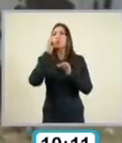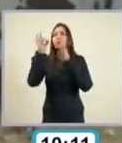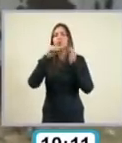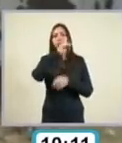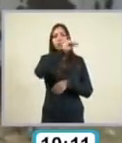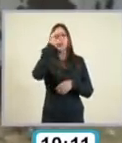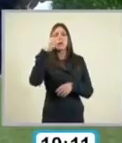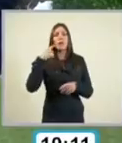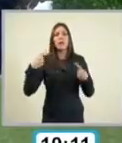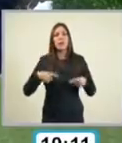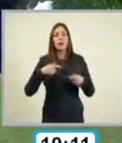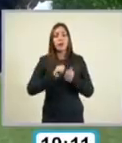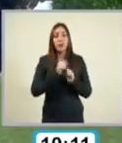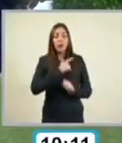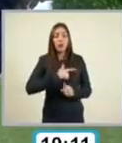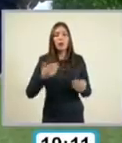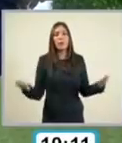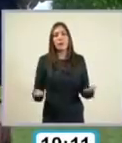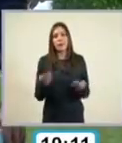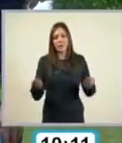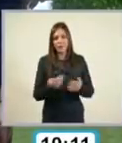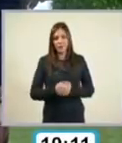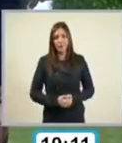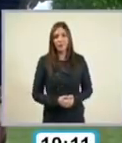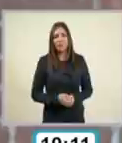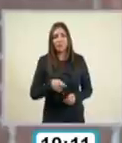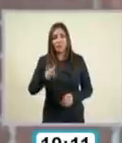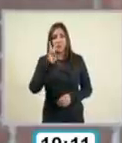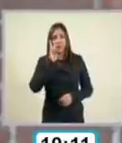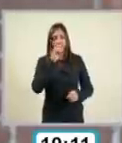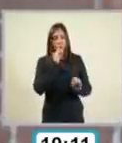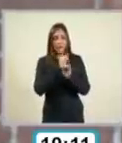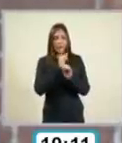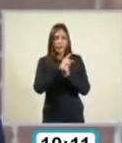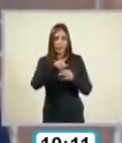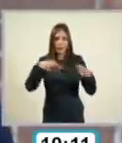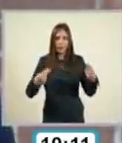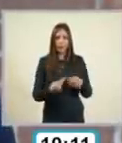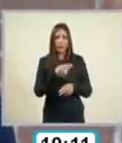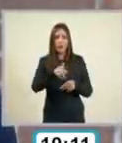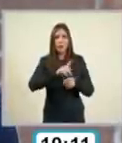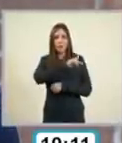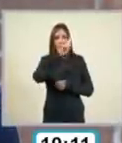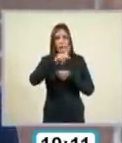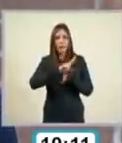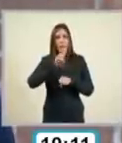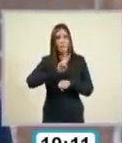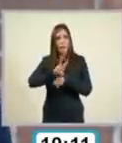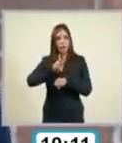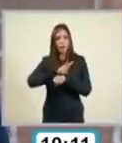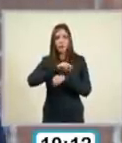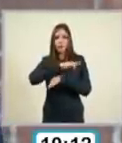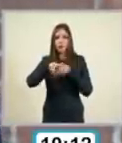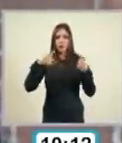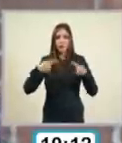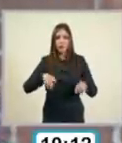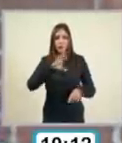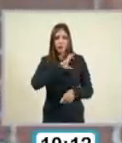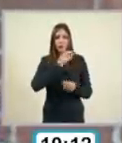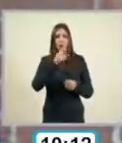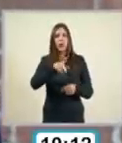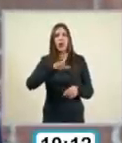Oye, he visto a través de las redes sociales que Venezuela, de donde eres oriundo, pues te quiere mucho, tienes nacionalidad